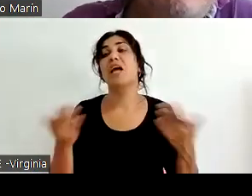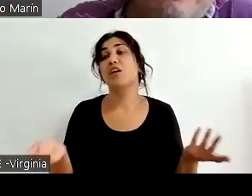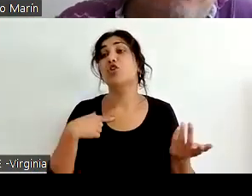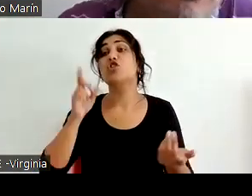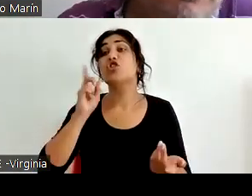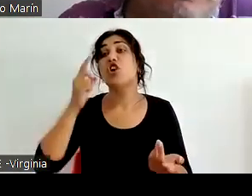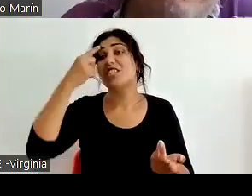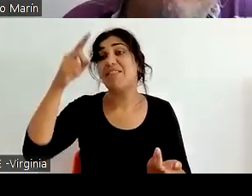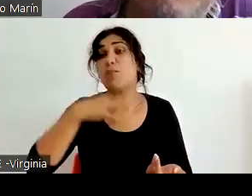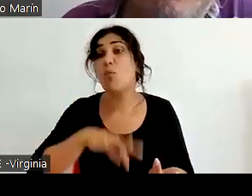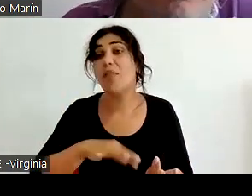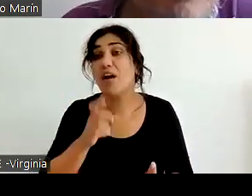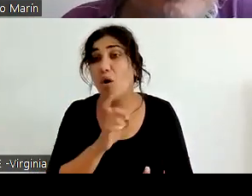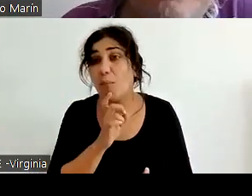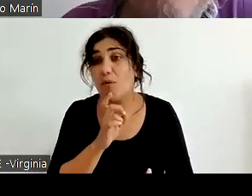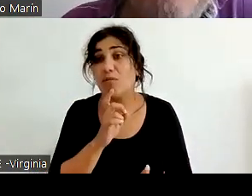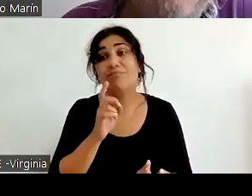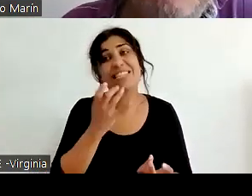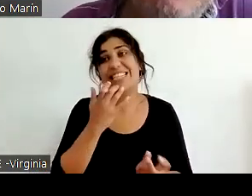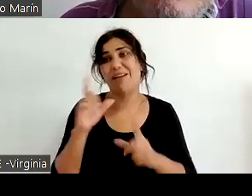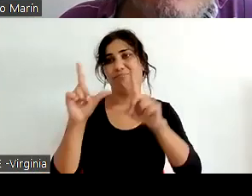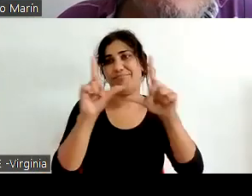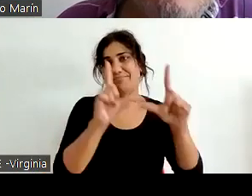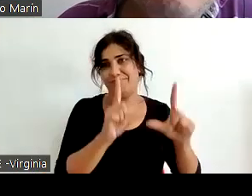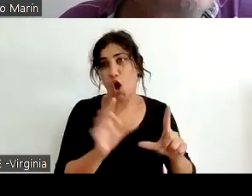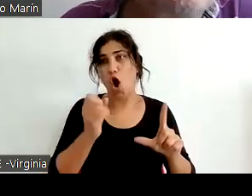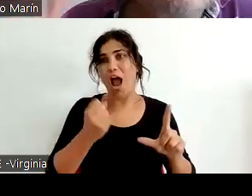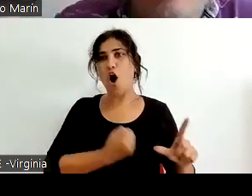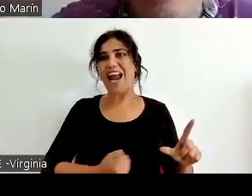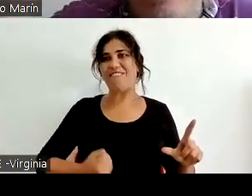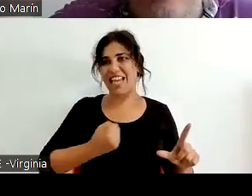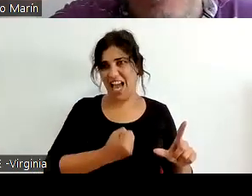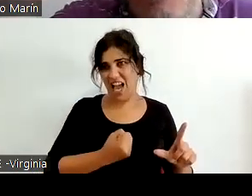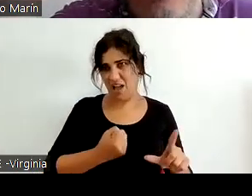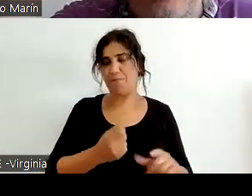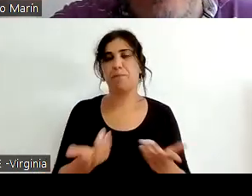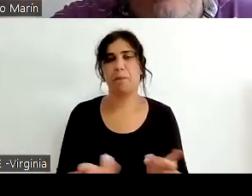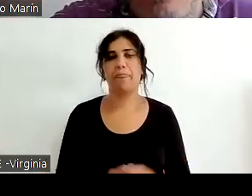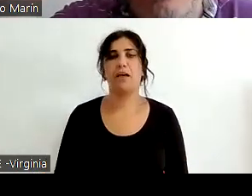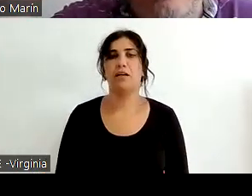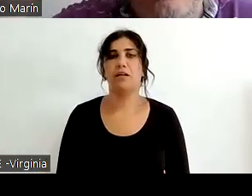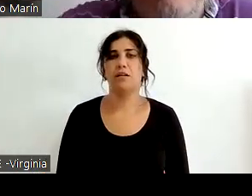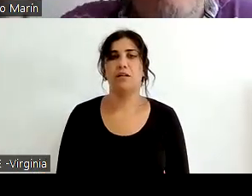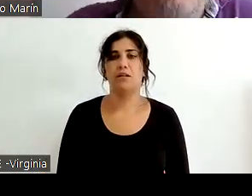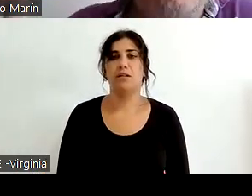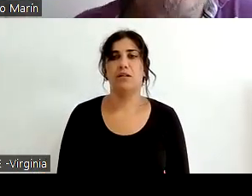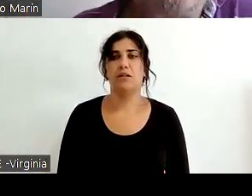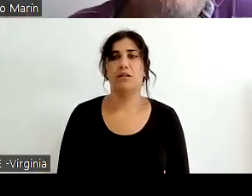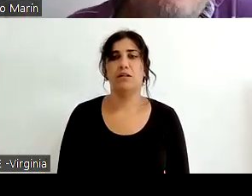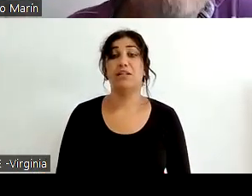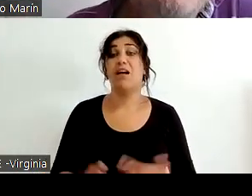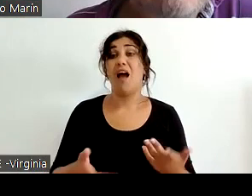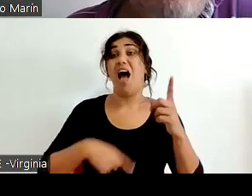saber mediante ecografía, ¿no? Y además, si hay rotura completa del